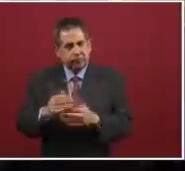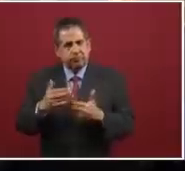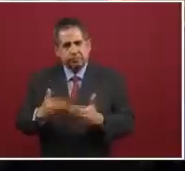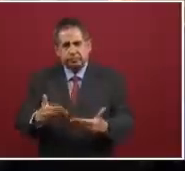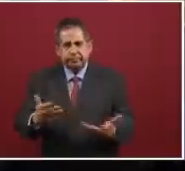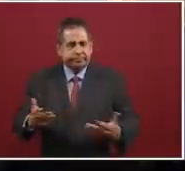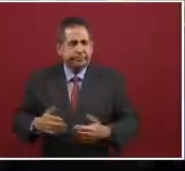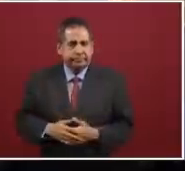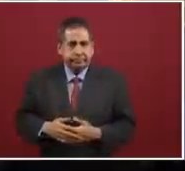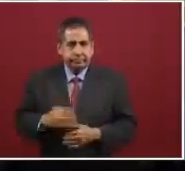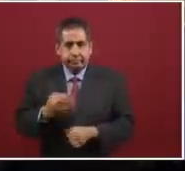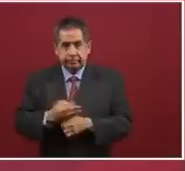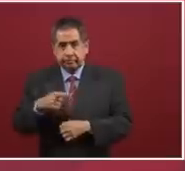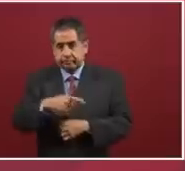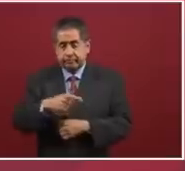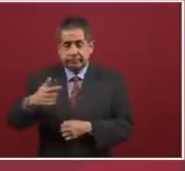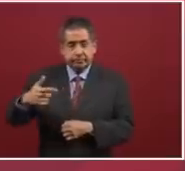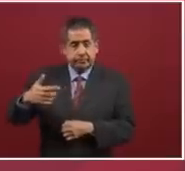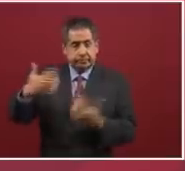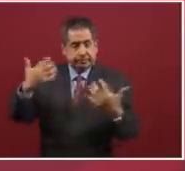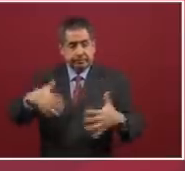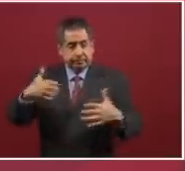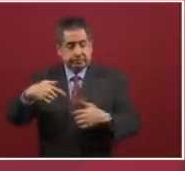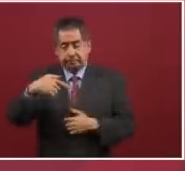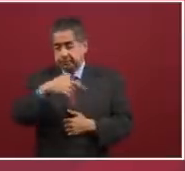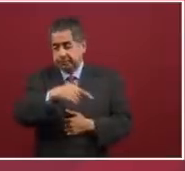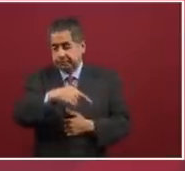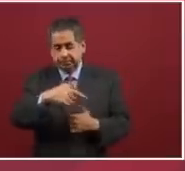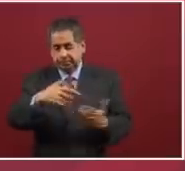que existían y eran